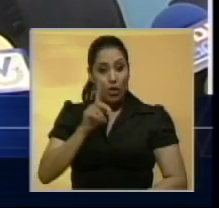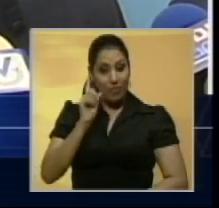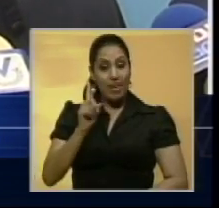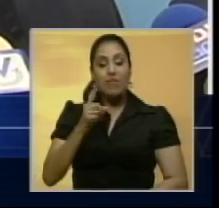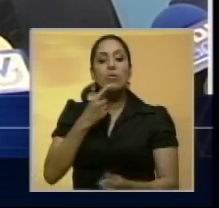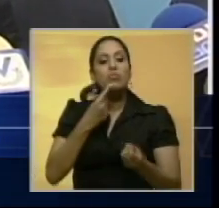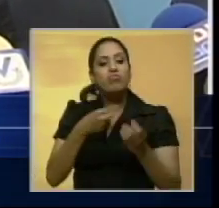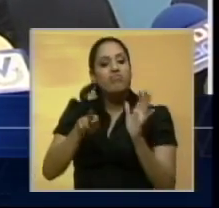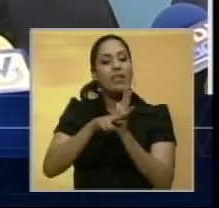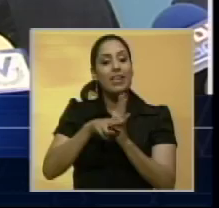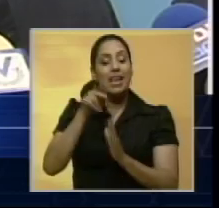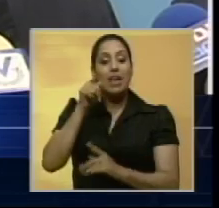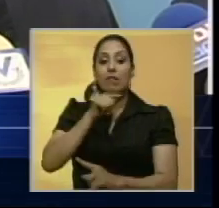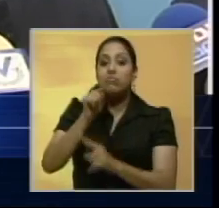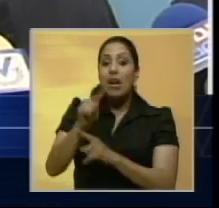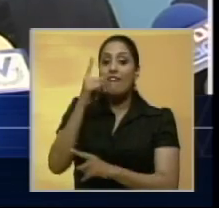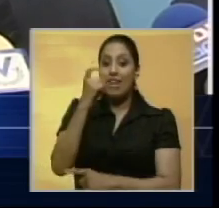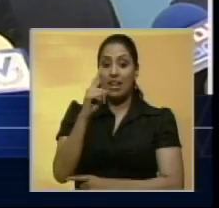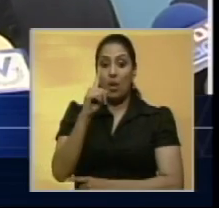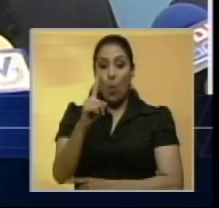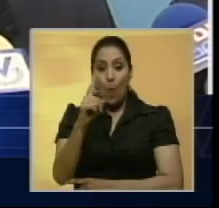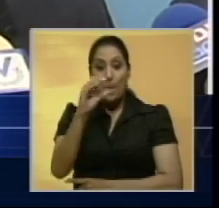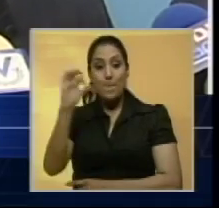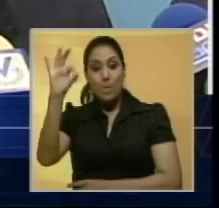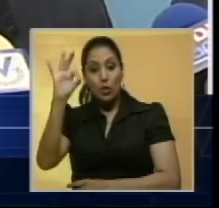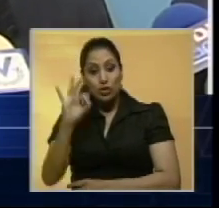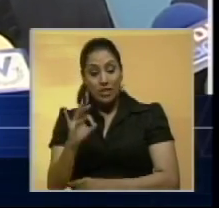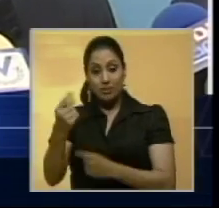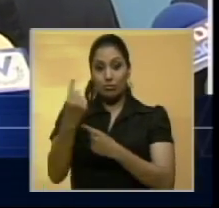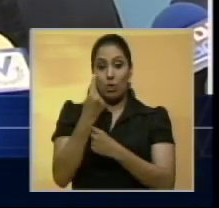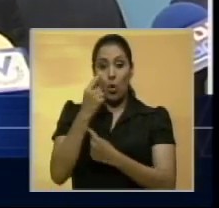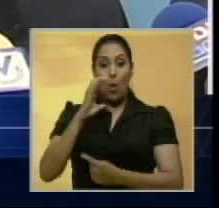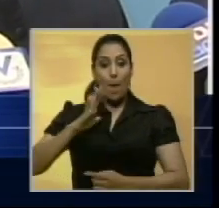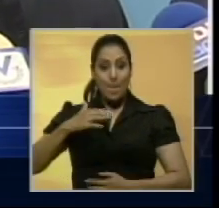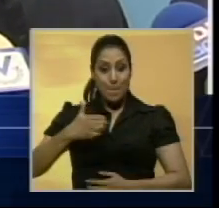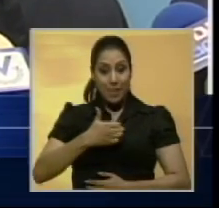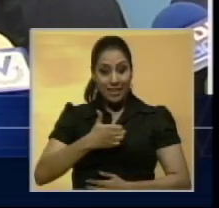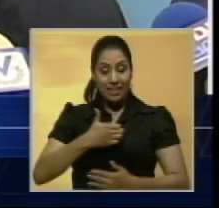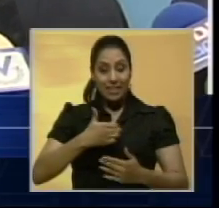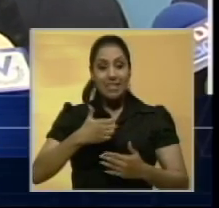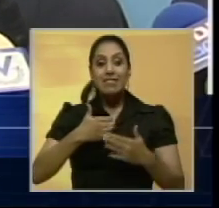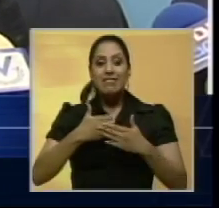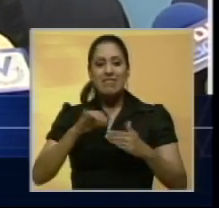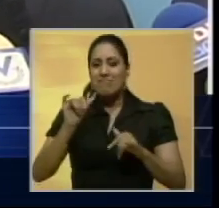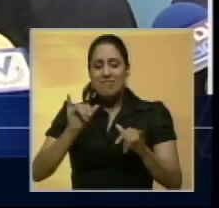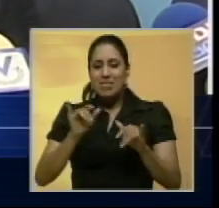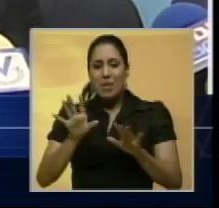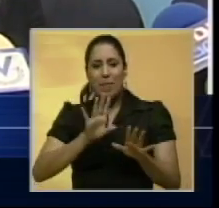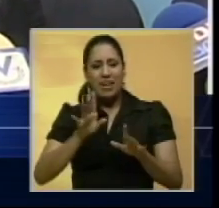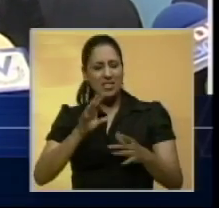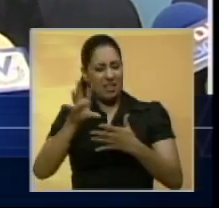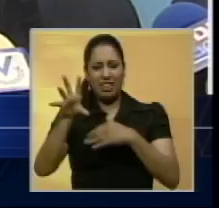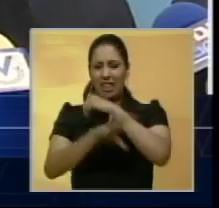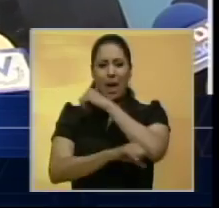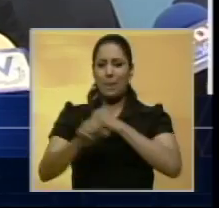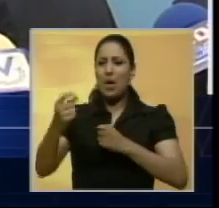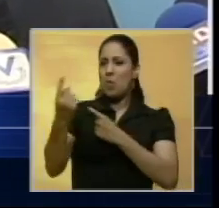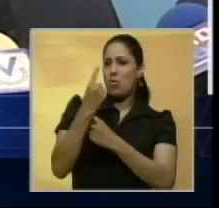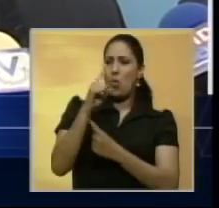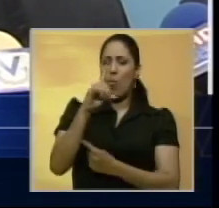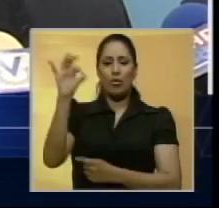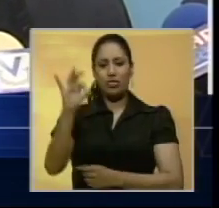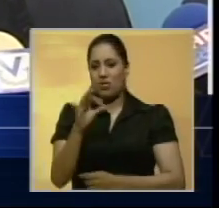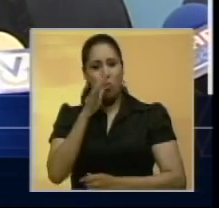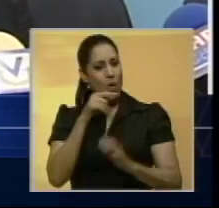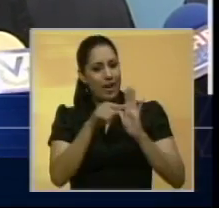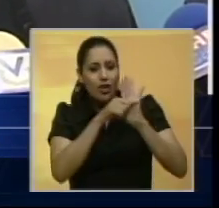siguiente: la exigencia del 1% a la Mesa de la Unidad Democrática en sí mismo ya era una irregularidad, ya constituyó